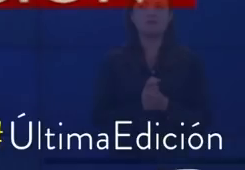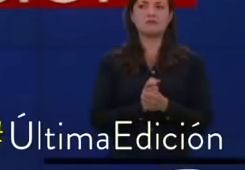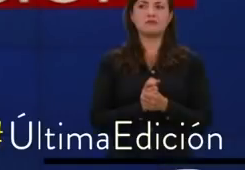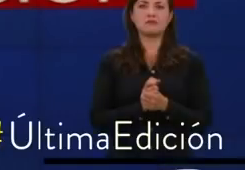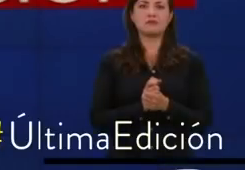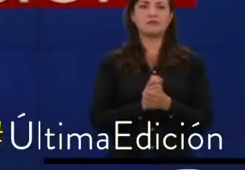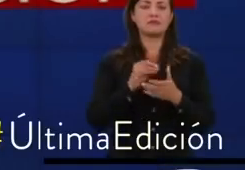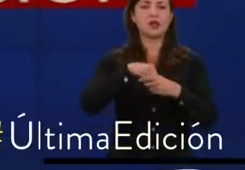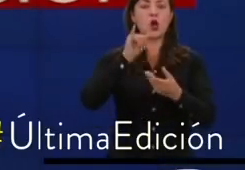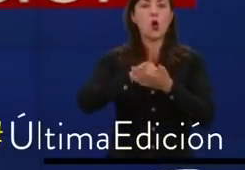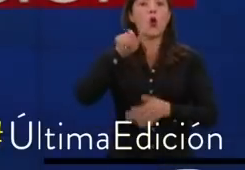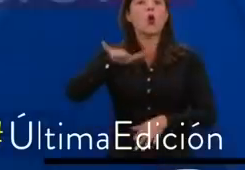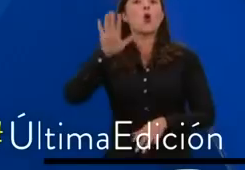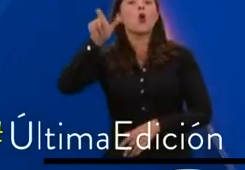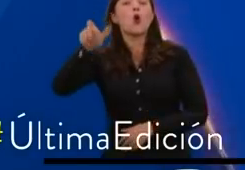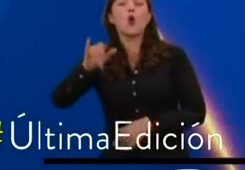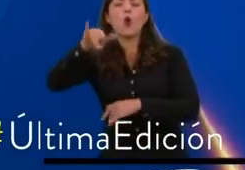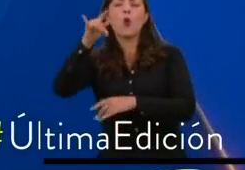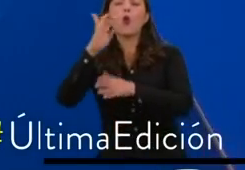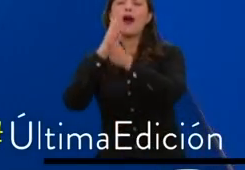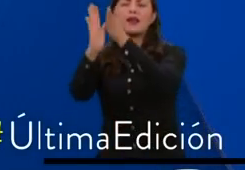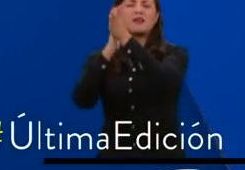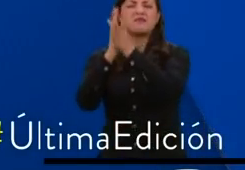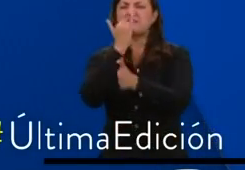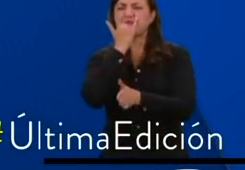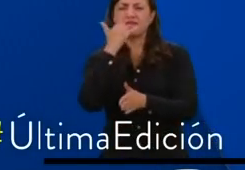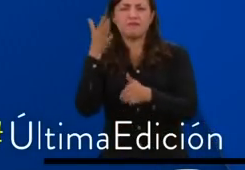Américas. Juan Andrés Beltrán, ¿qué es lo último?